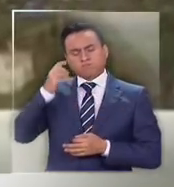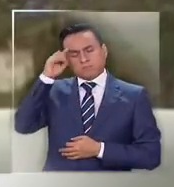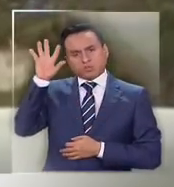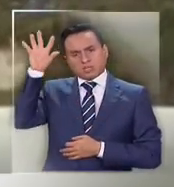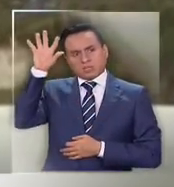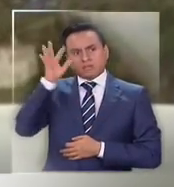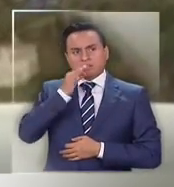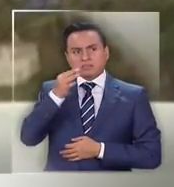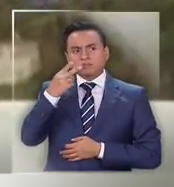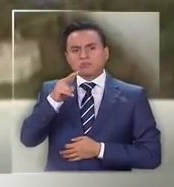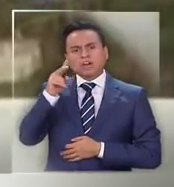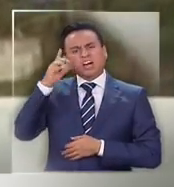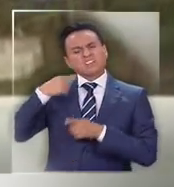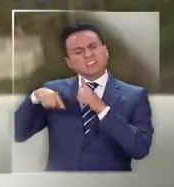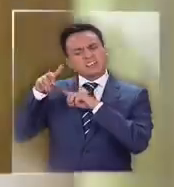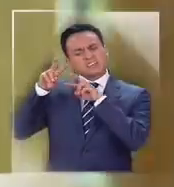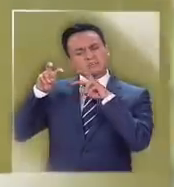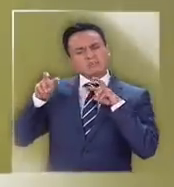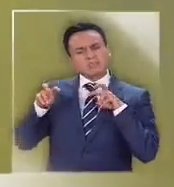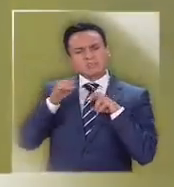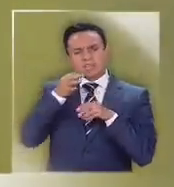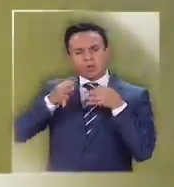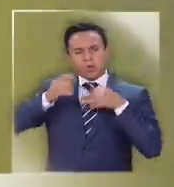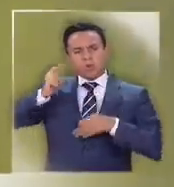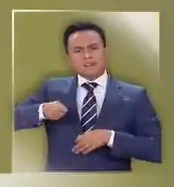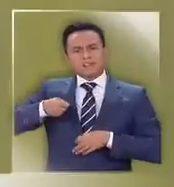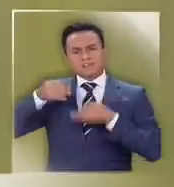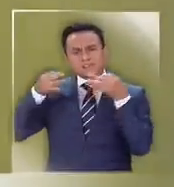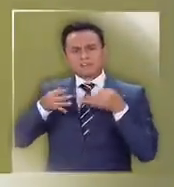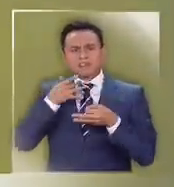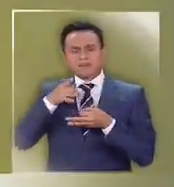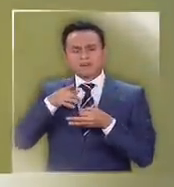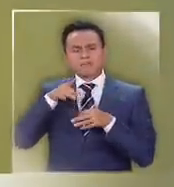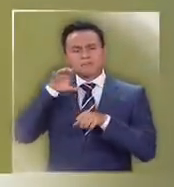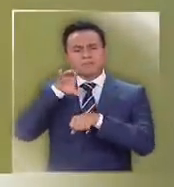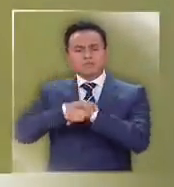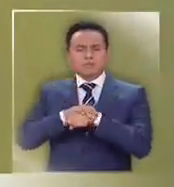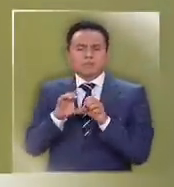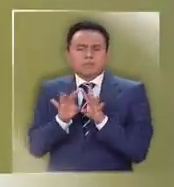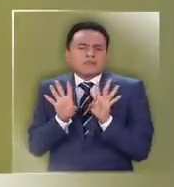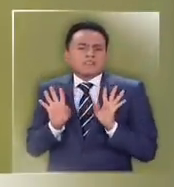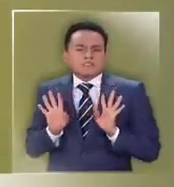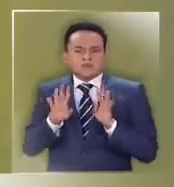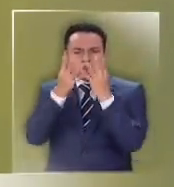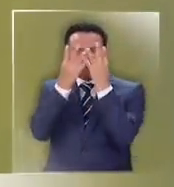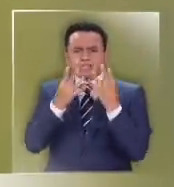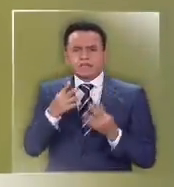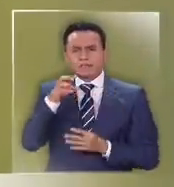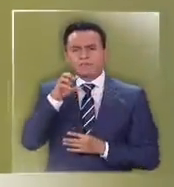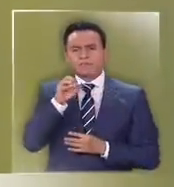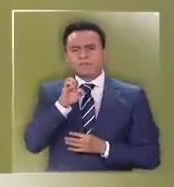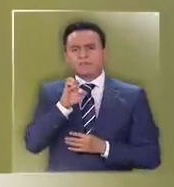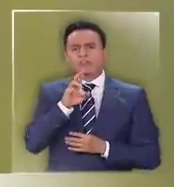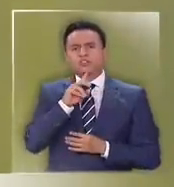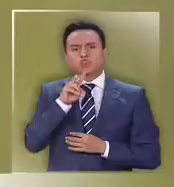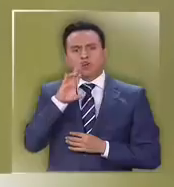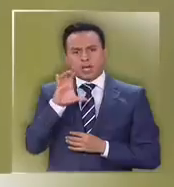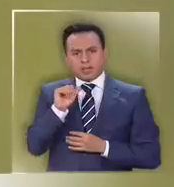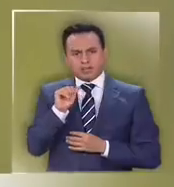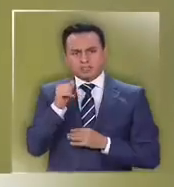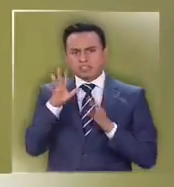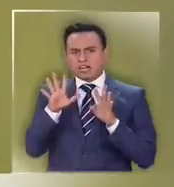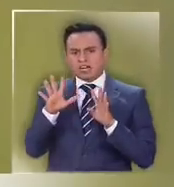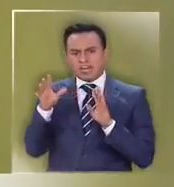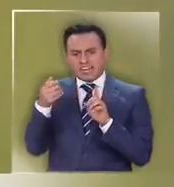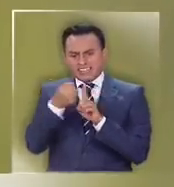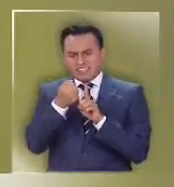Pese a ello y con los antecedentes preliminares, la jueza determinó que fuese enviado a prisión preventiva al penal de Petorca, porque ya fue agredido en